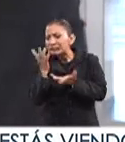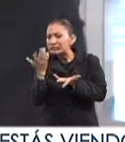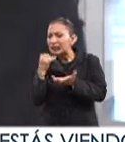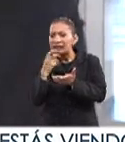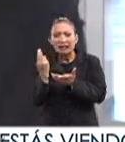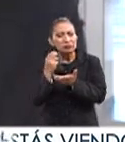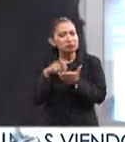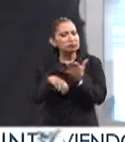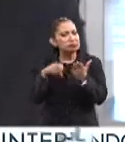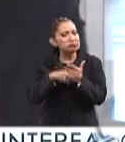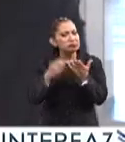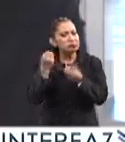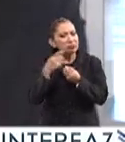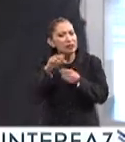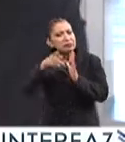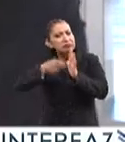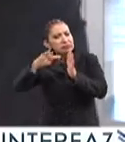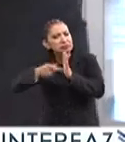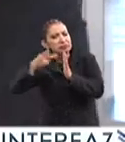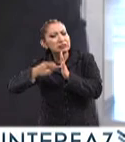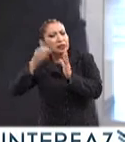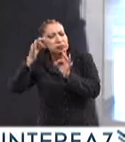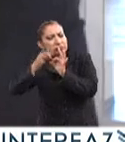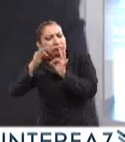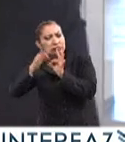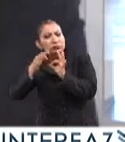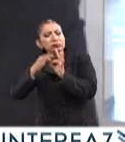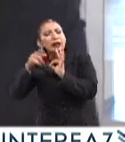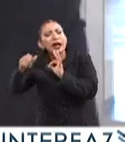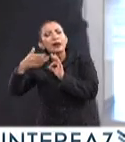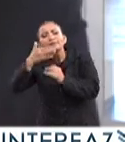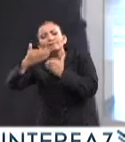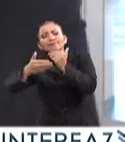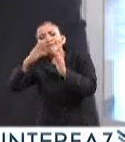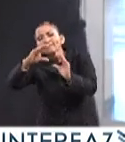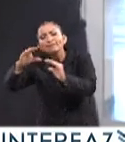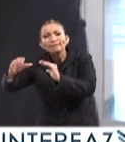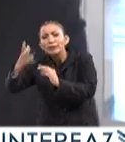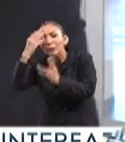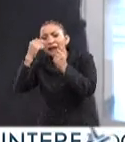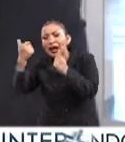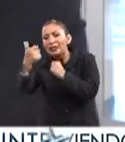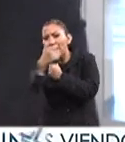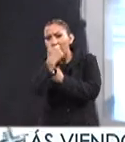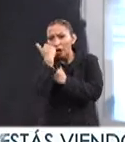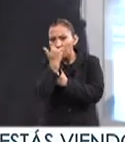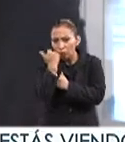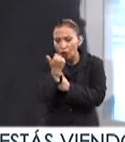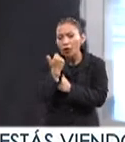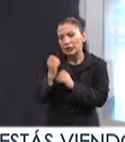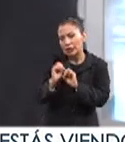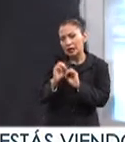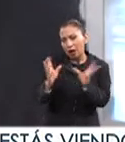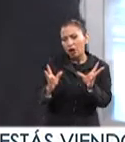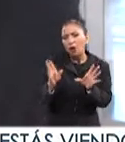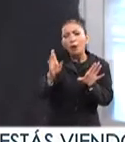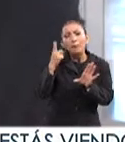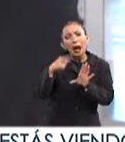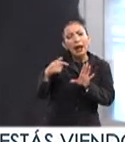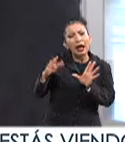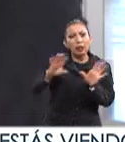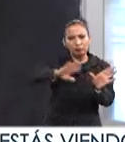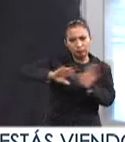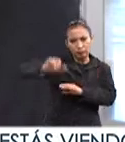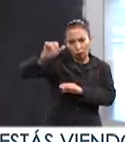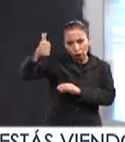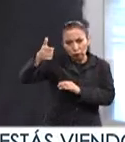realimentación inmediata, continua, precisa del proceso de aprendizaje en cada uno de los alumnos y, por supuesto, para carácter